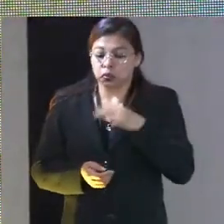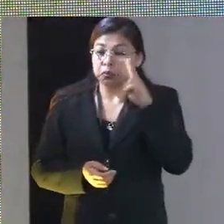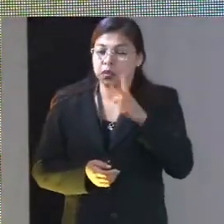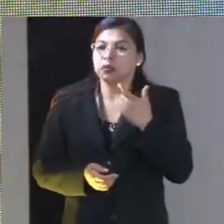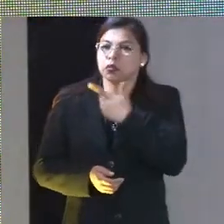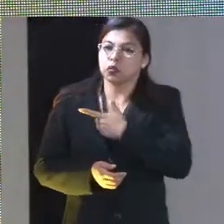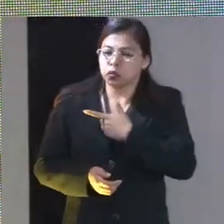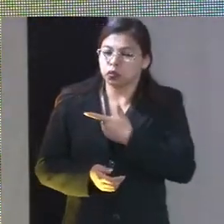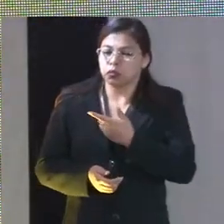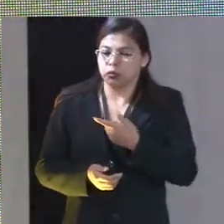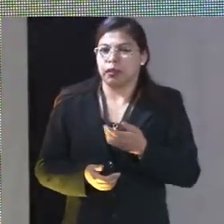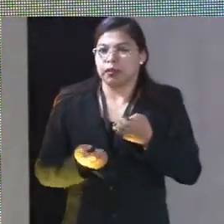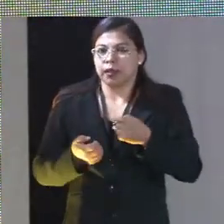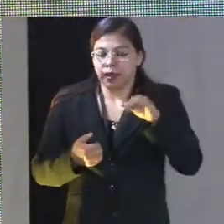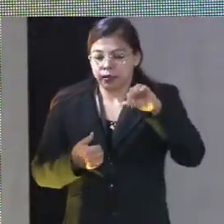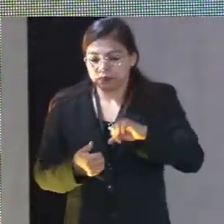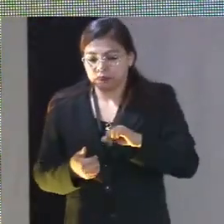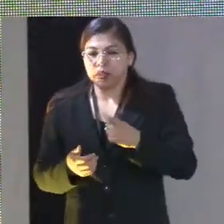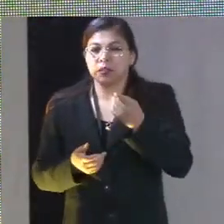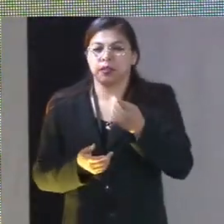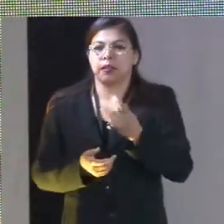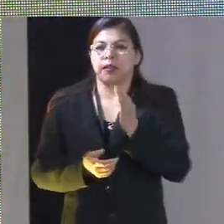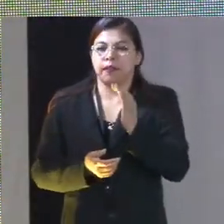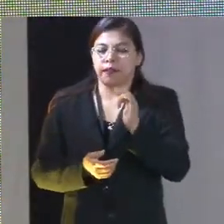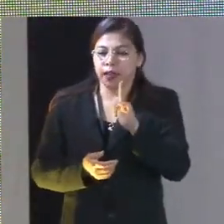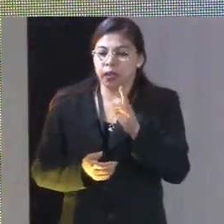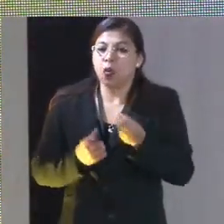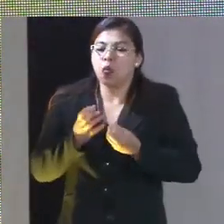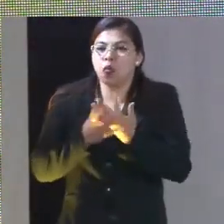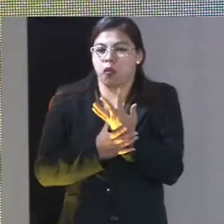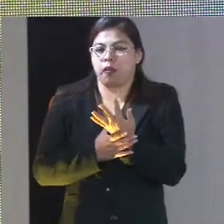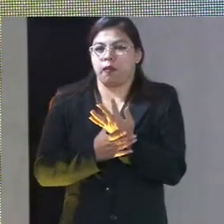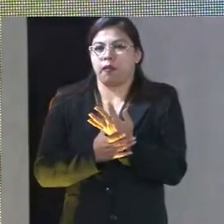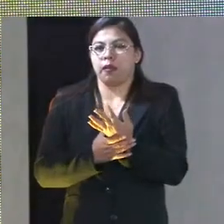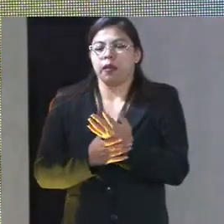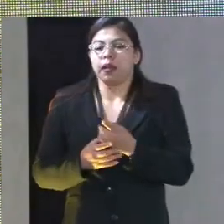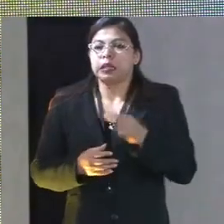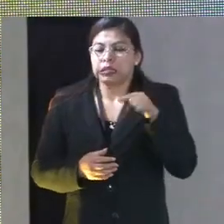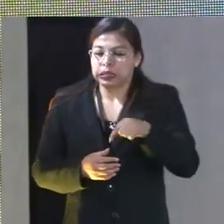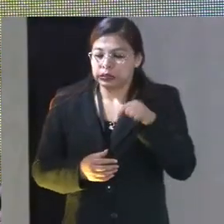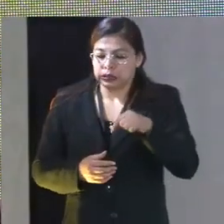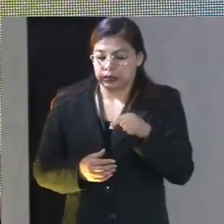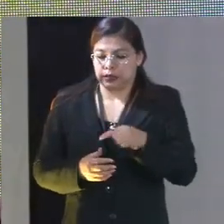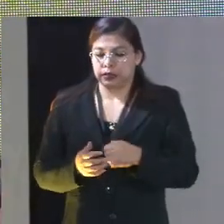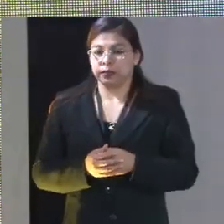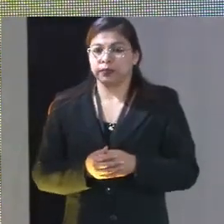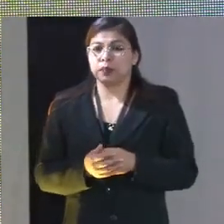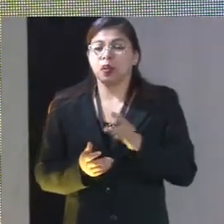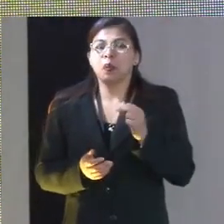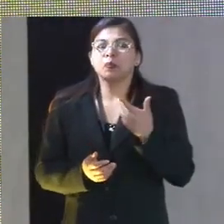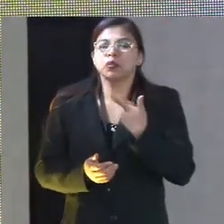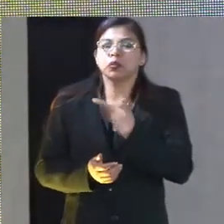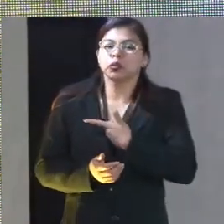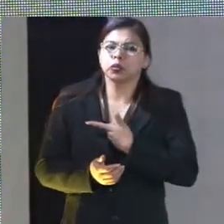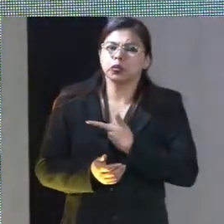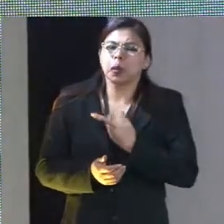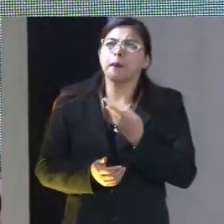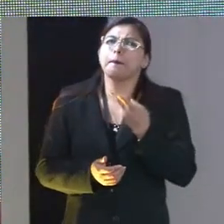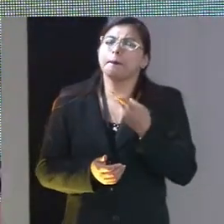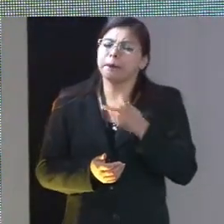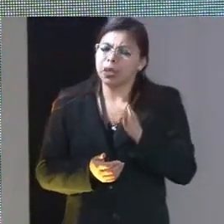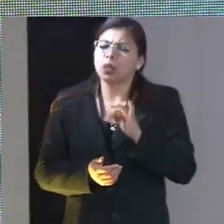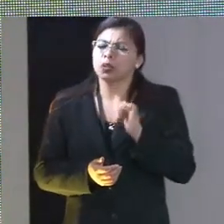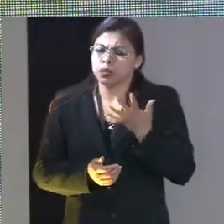un gusto, es un placer, una feria de libro, una nueva feria de libro aquí. No es un gusto, pero sí es